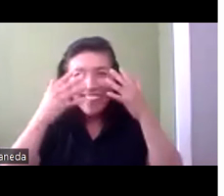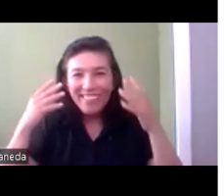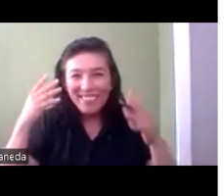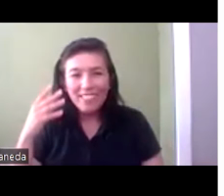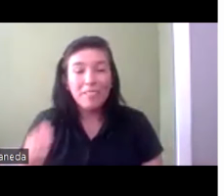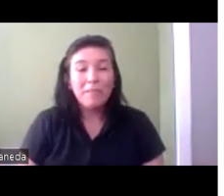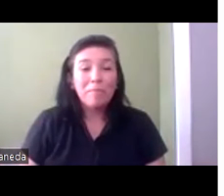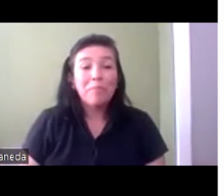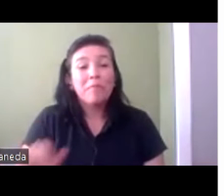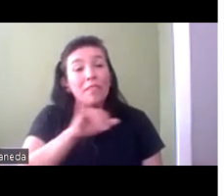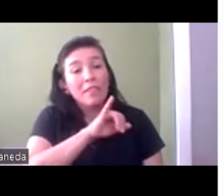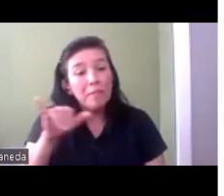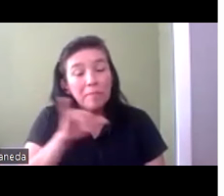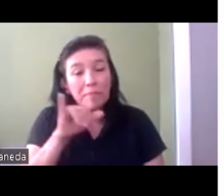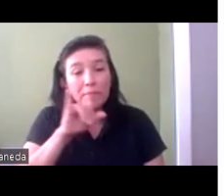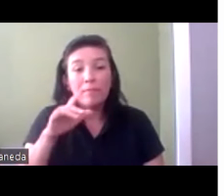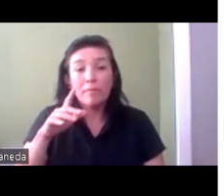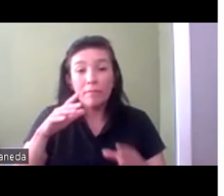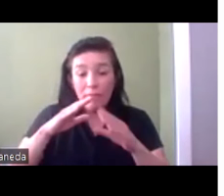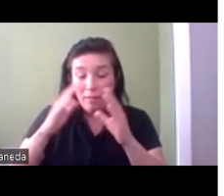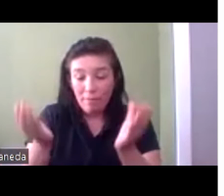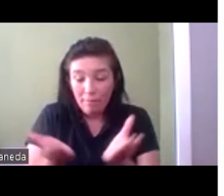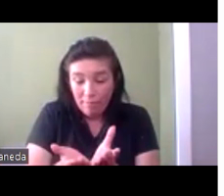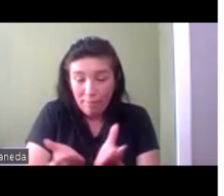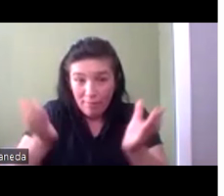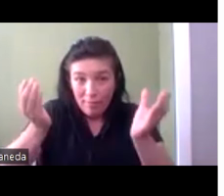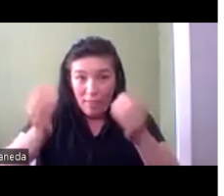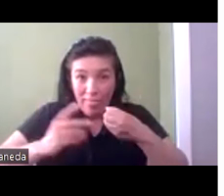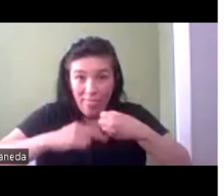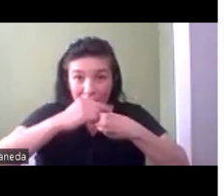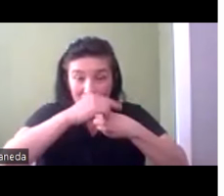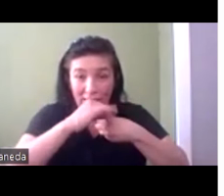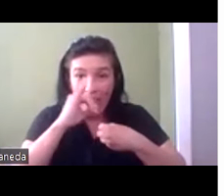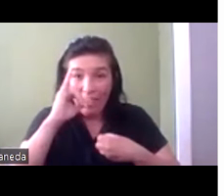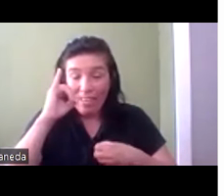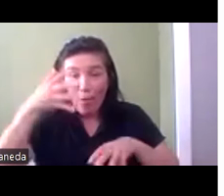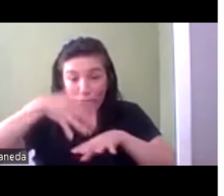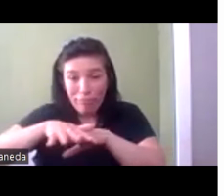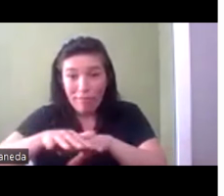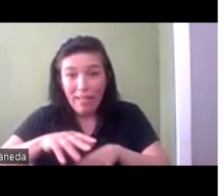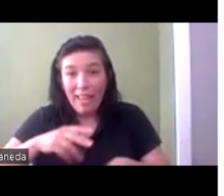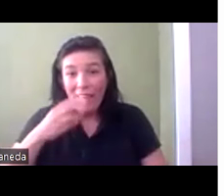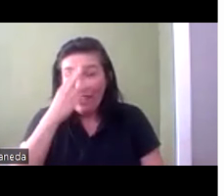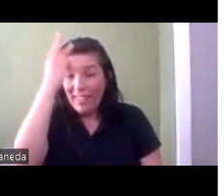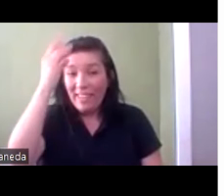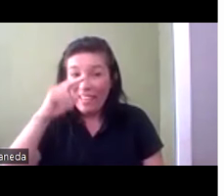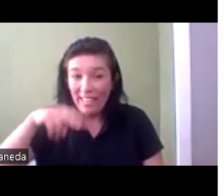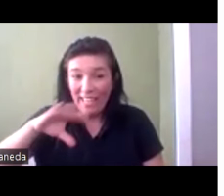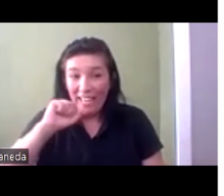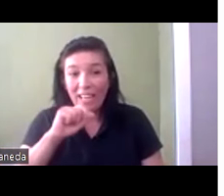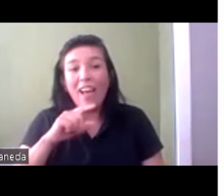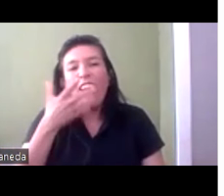Ya como vasijas enmarcadas dentro de lo que es la etapa de Higuita Inca, podemos encontrar, por ejemplo, vasijas o